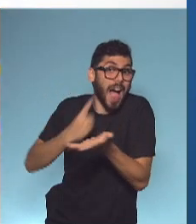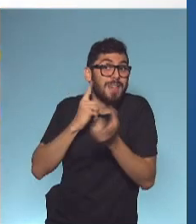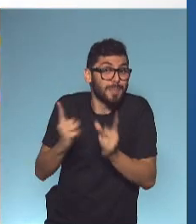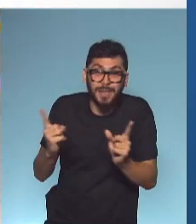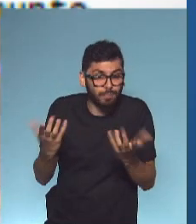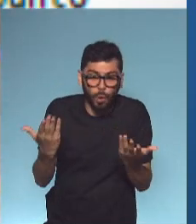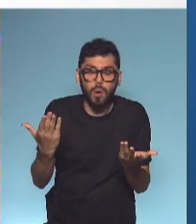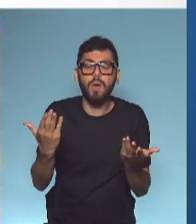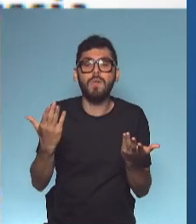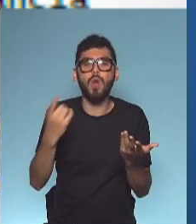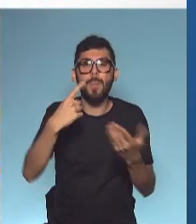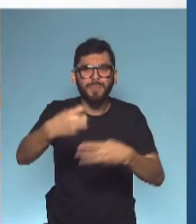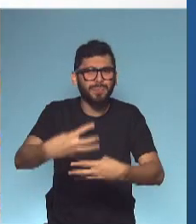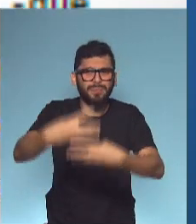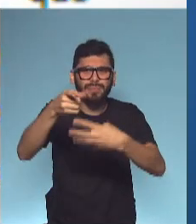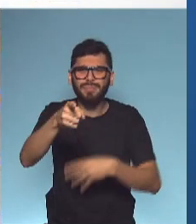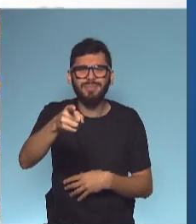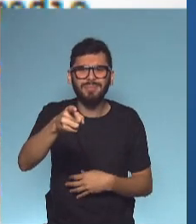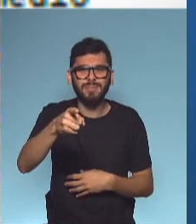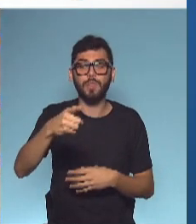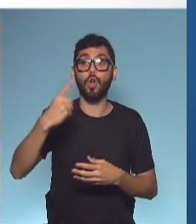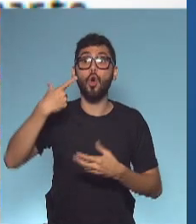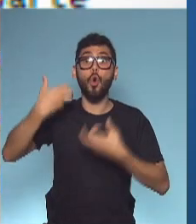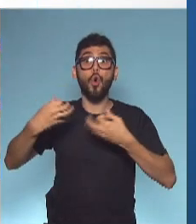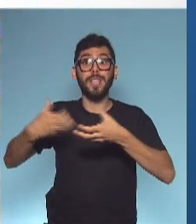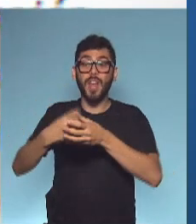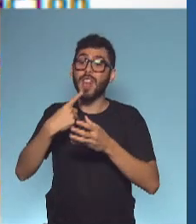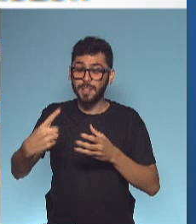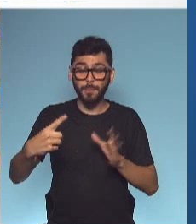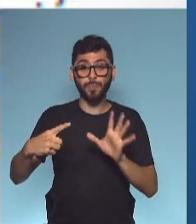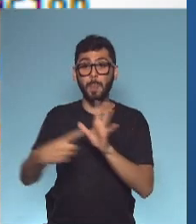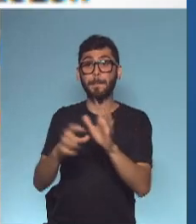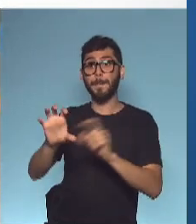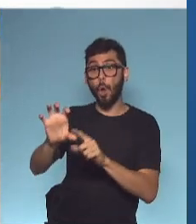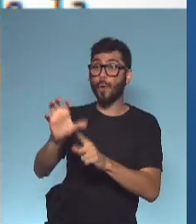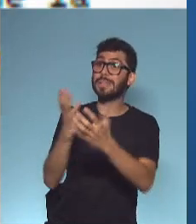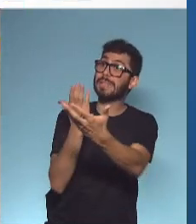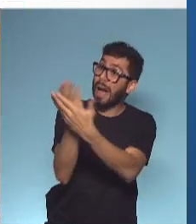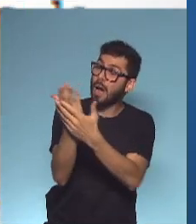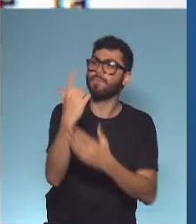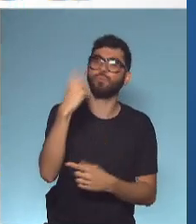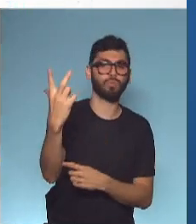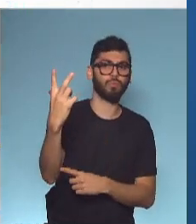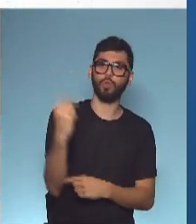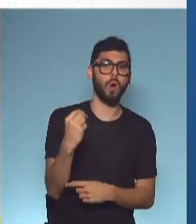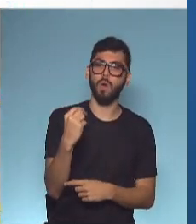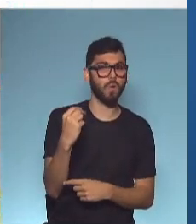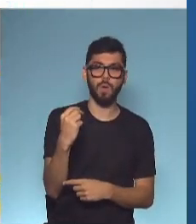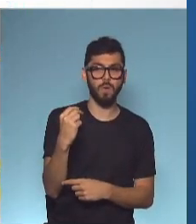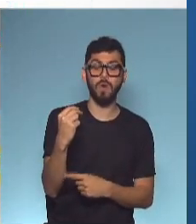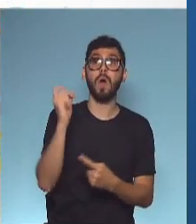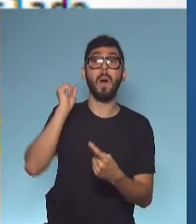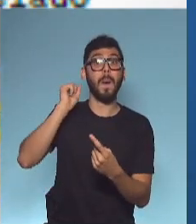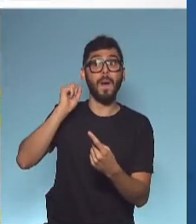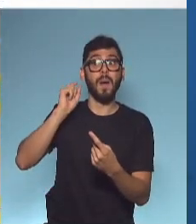en pantalla, básicamente lo que la Corte hizo fue desestimar a la provincia de Buenos Aires como parte y darle 3 días al